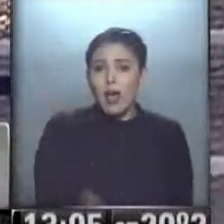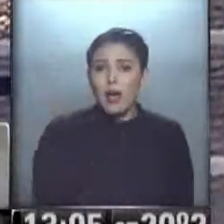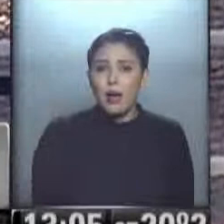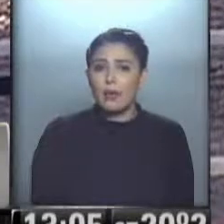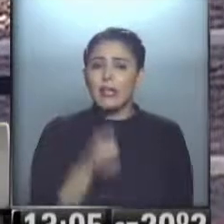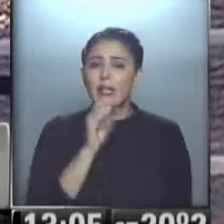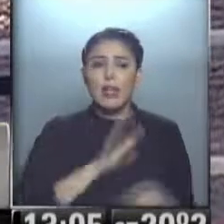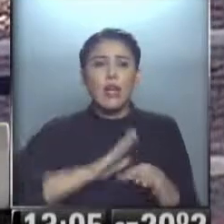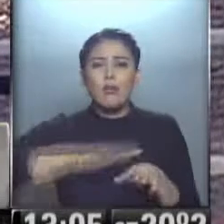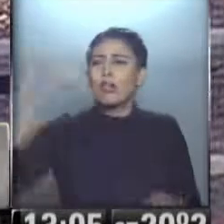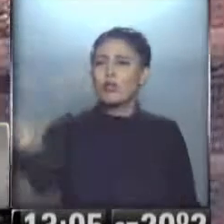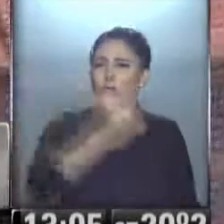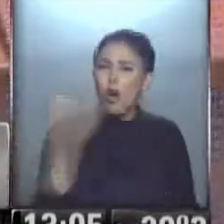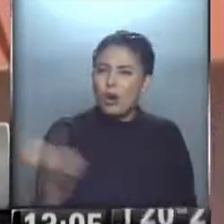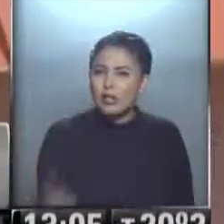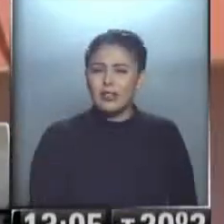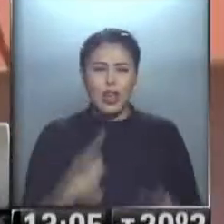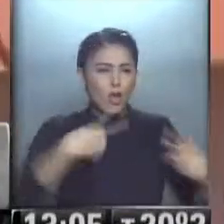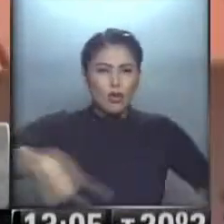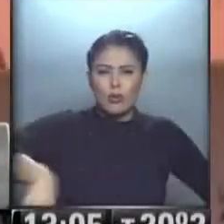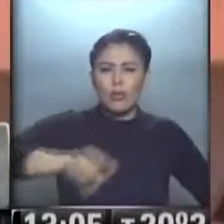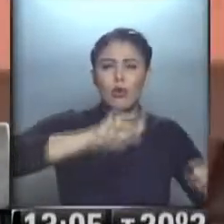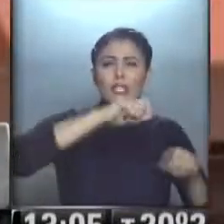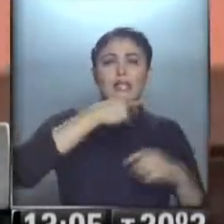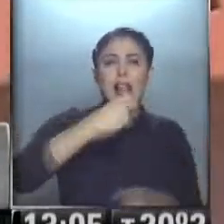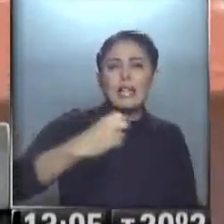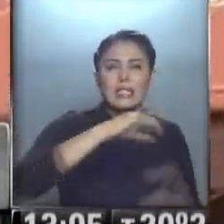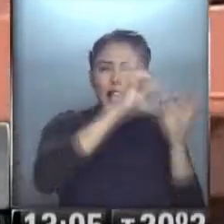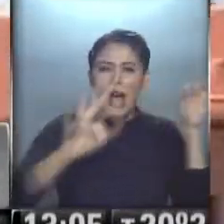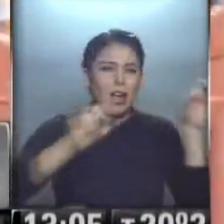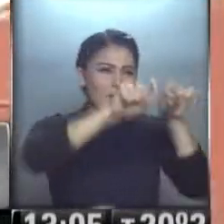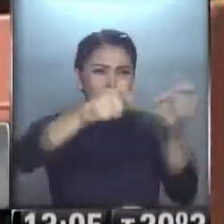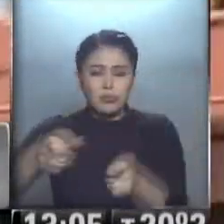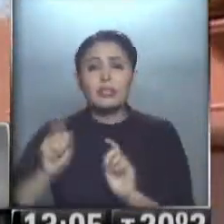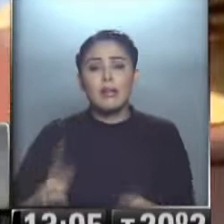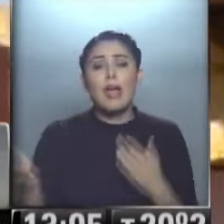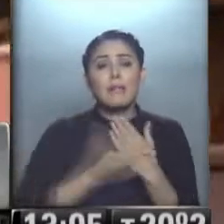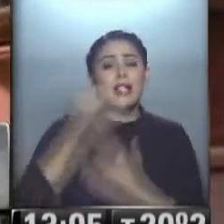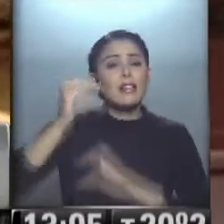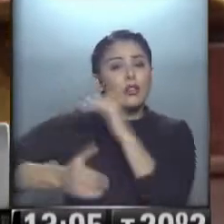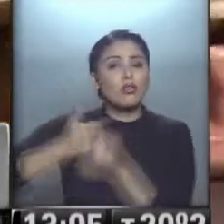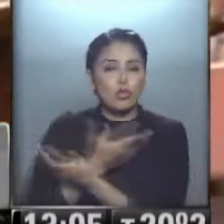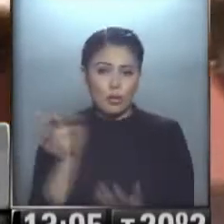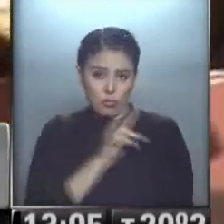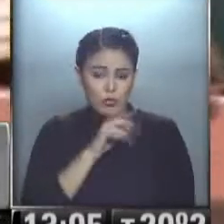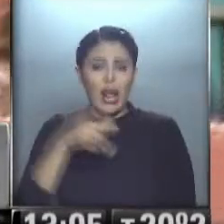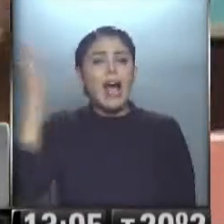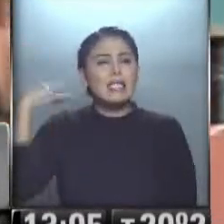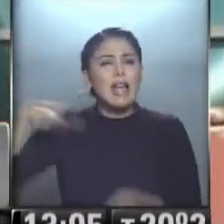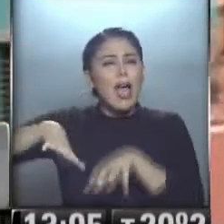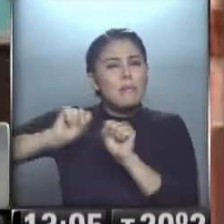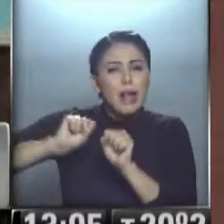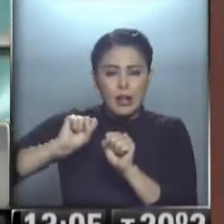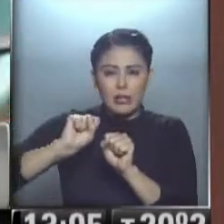el tornado ha producido demasiados daños en las líneas eléctricas. La ministra de Desarrollo Social ayer muy temprano, ni bien